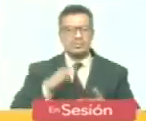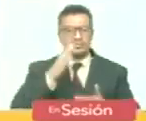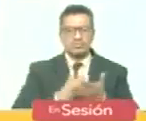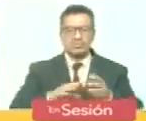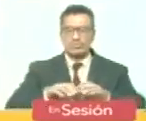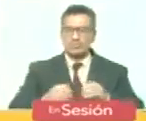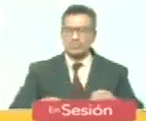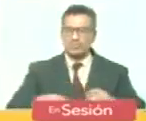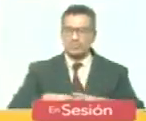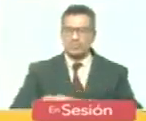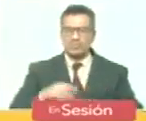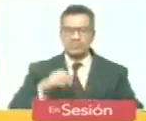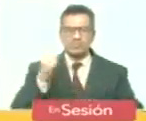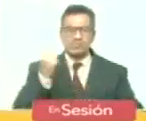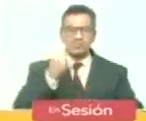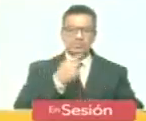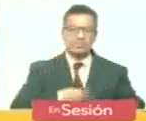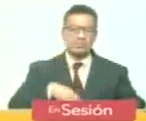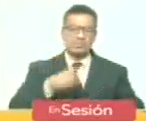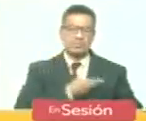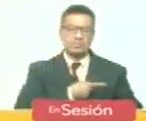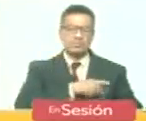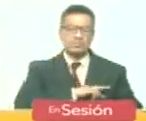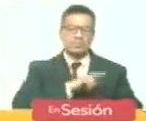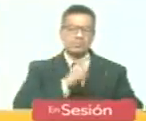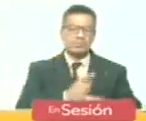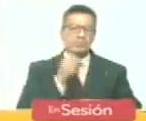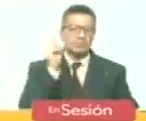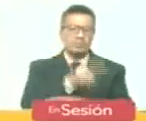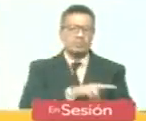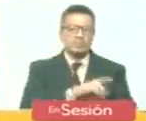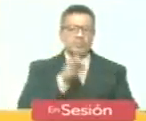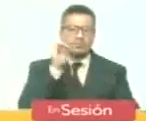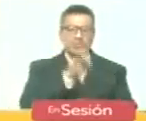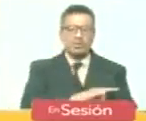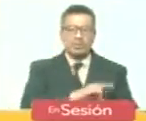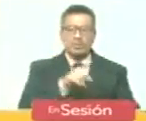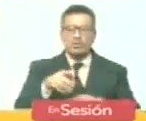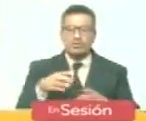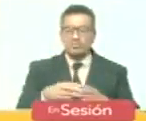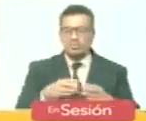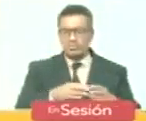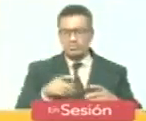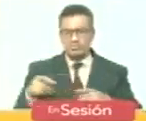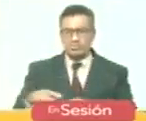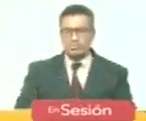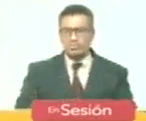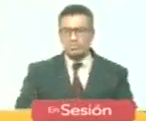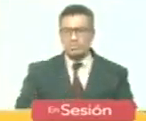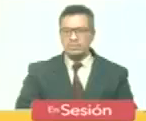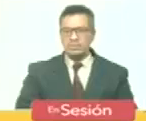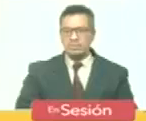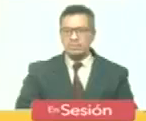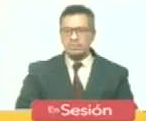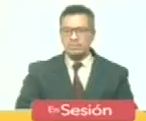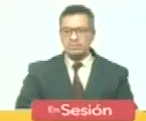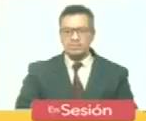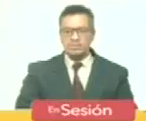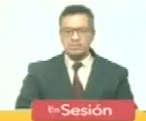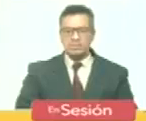y traicionó, salvo con todas las excepciones como Miguel Otero Silva, etcétera, etcétera, y Pío Tamayo.